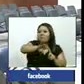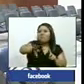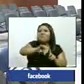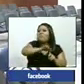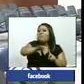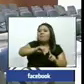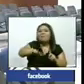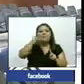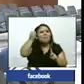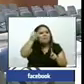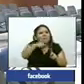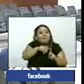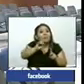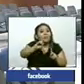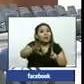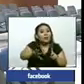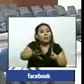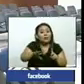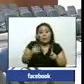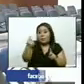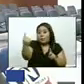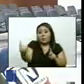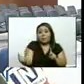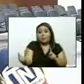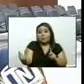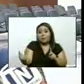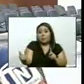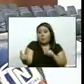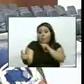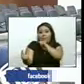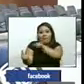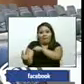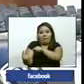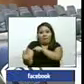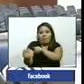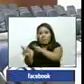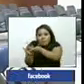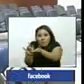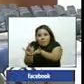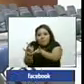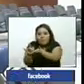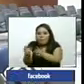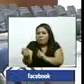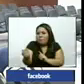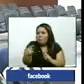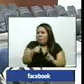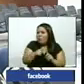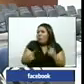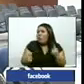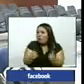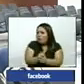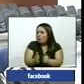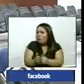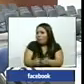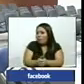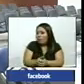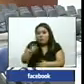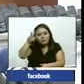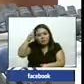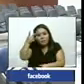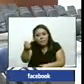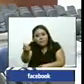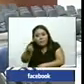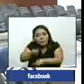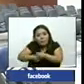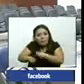decir prácticamente es que una persona estaba lavando dinero para la estructura. Entonces, ¿el delito cuál es? El lavado de dinero.